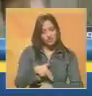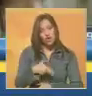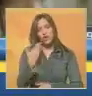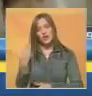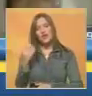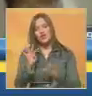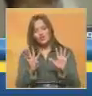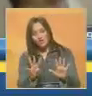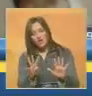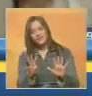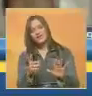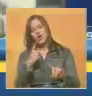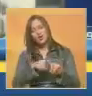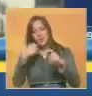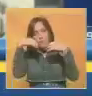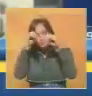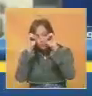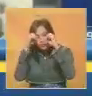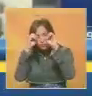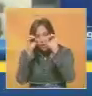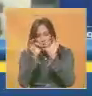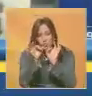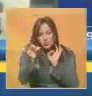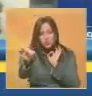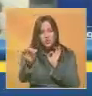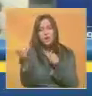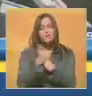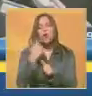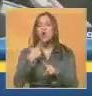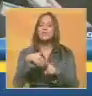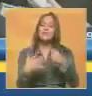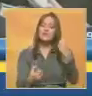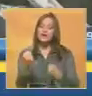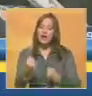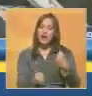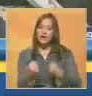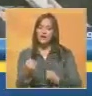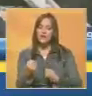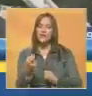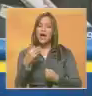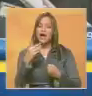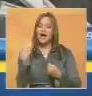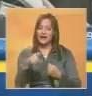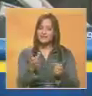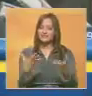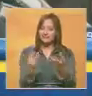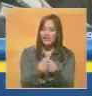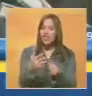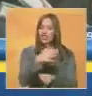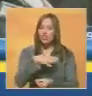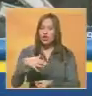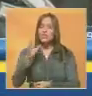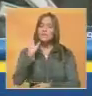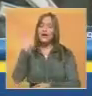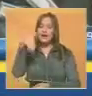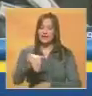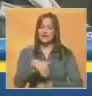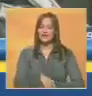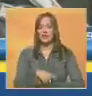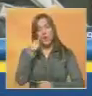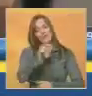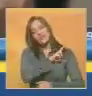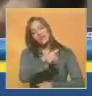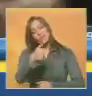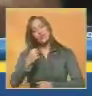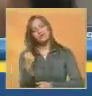9 milímetros, unos binoculares de alto alcance y un automóvil en un conjunto de apartamentos ubicado en la ciudad de Maracay. El director de la